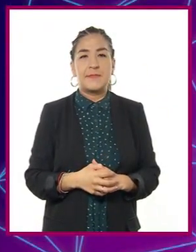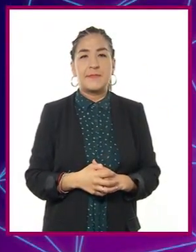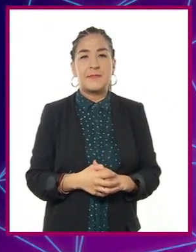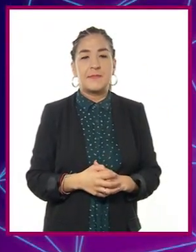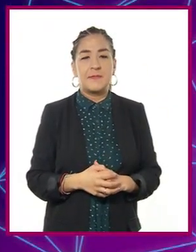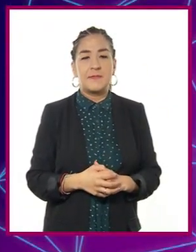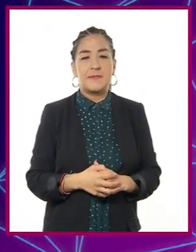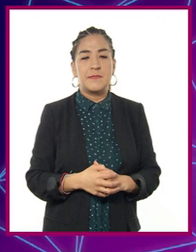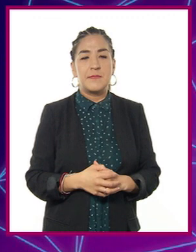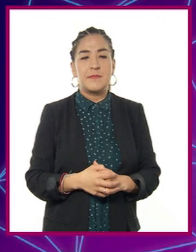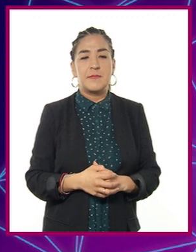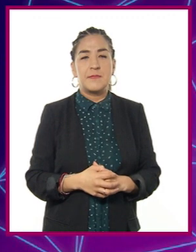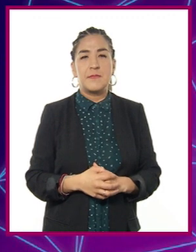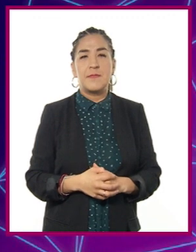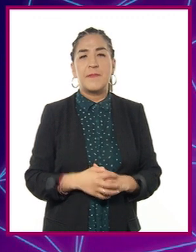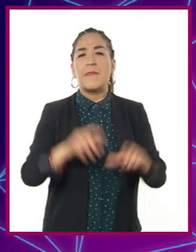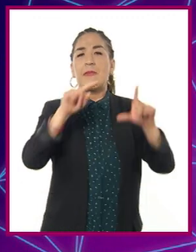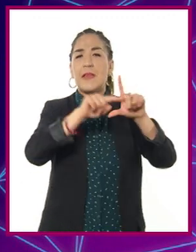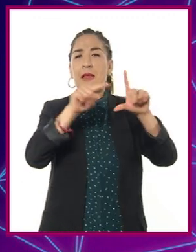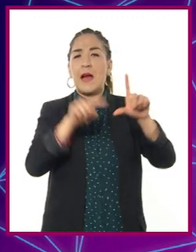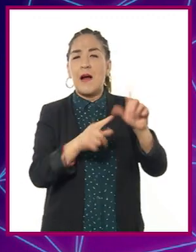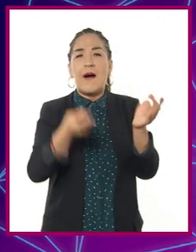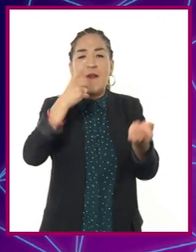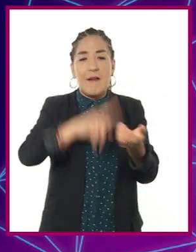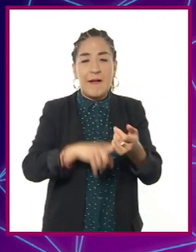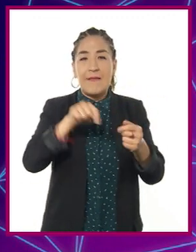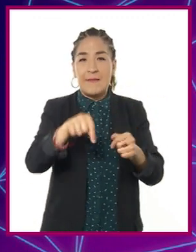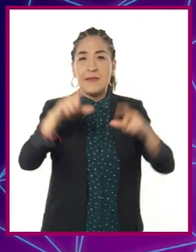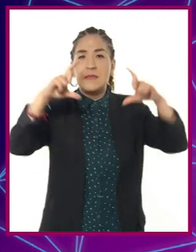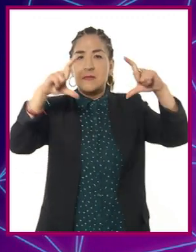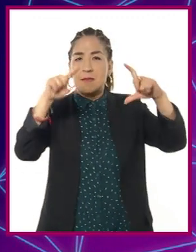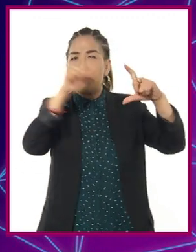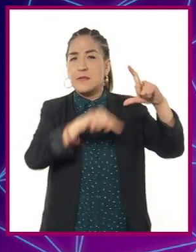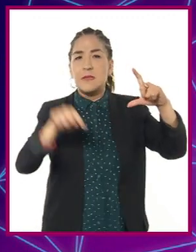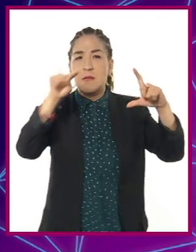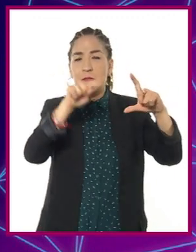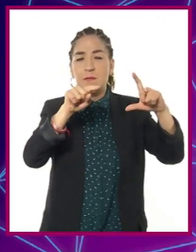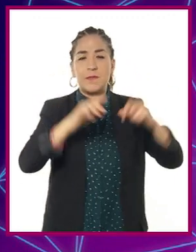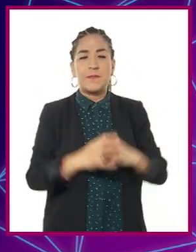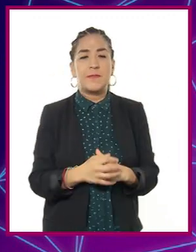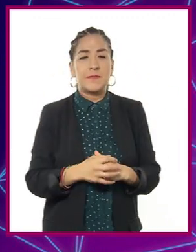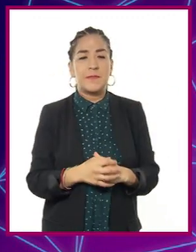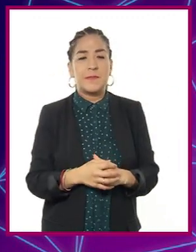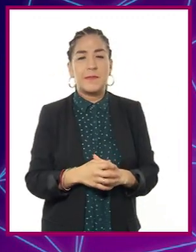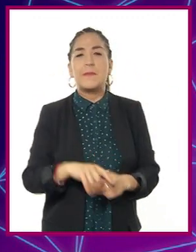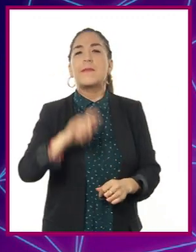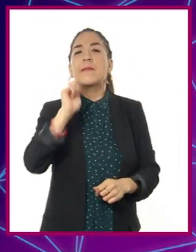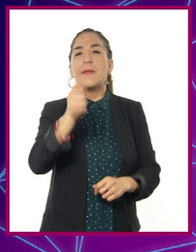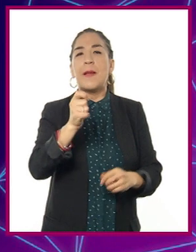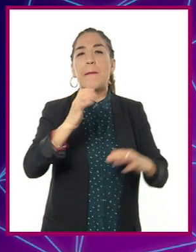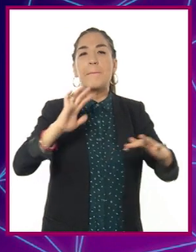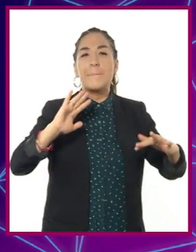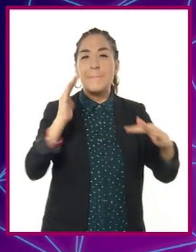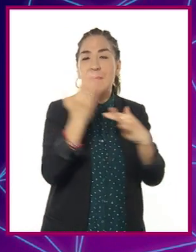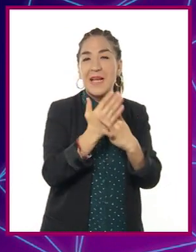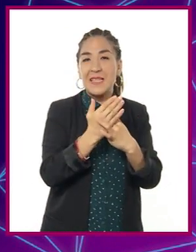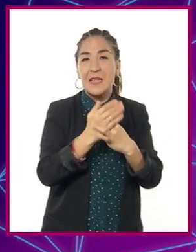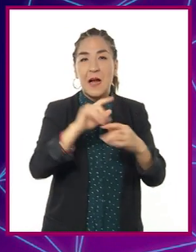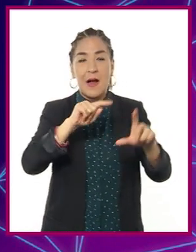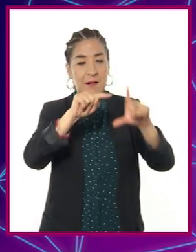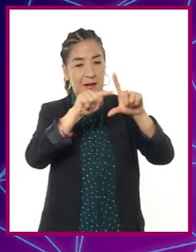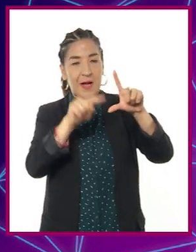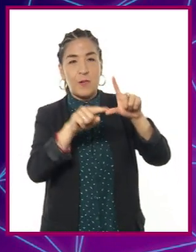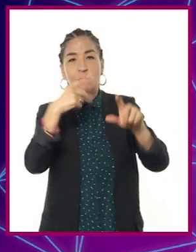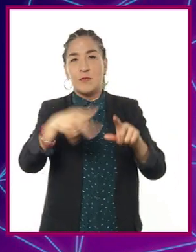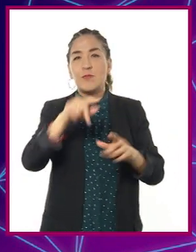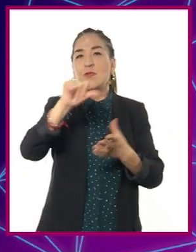Un ángulo inscrito en una circunferencia es la mitad de un ángulo